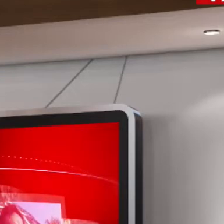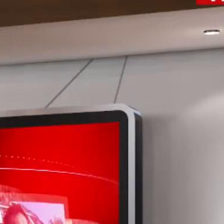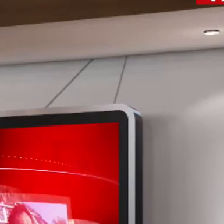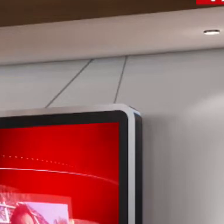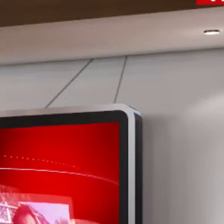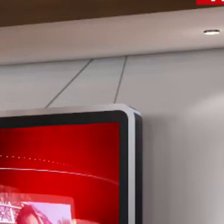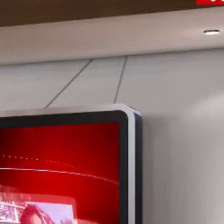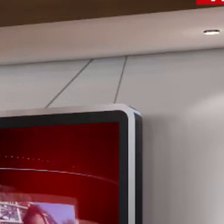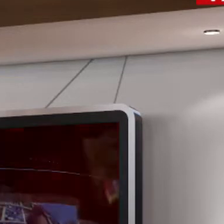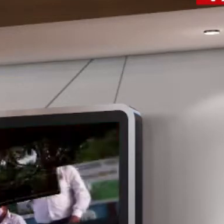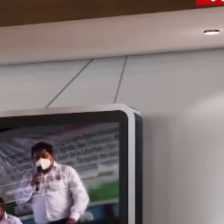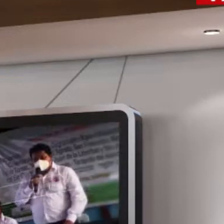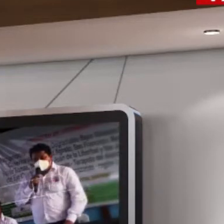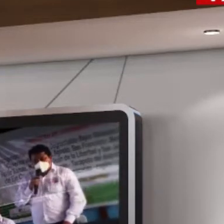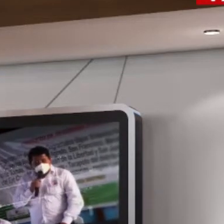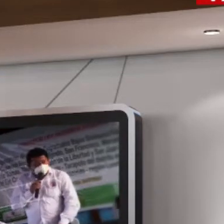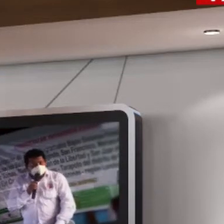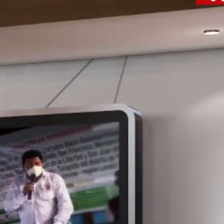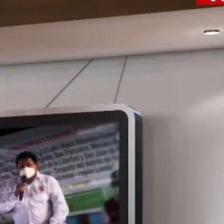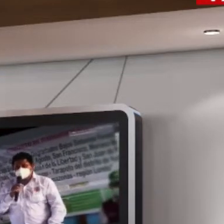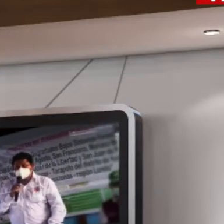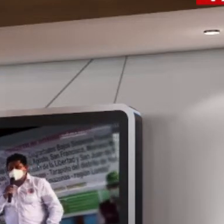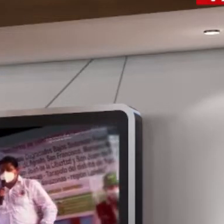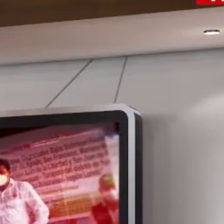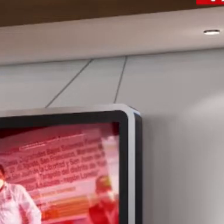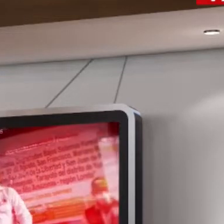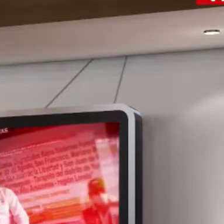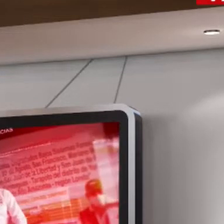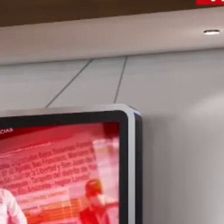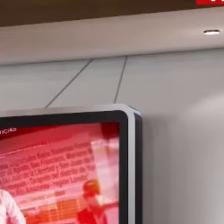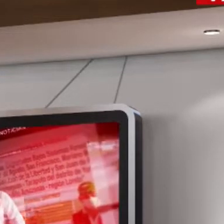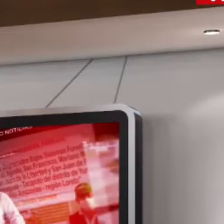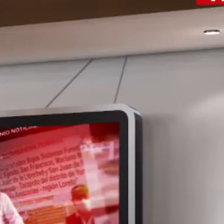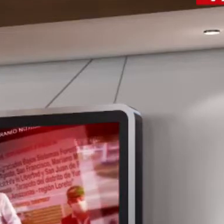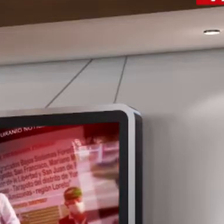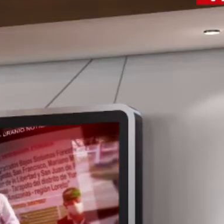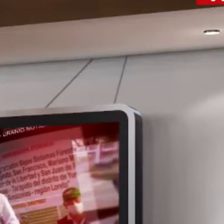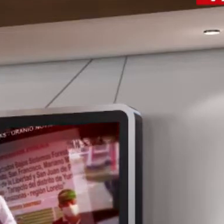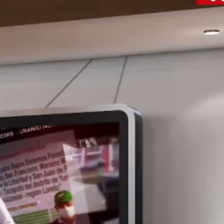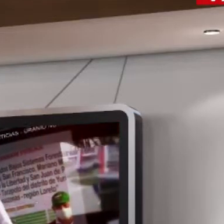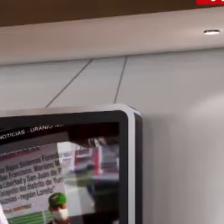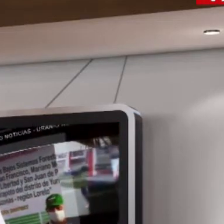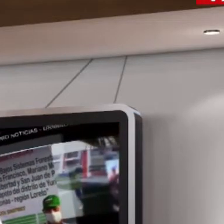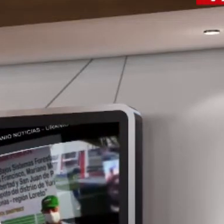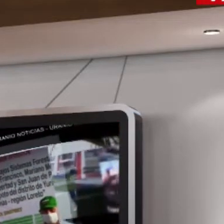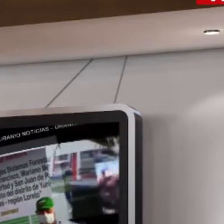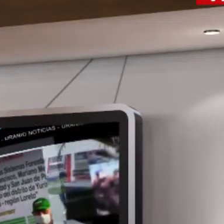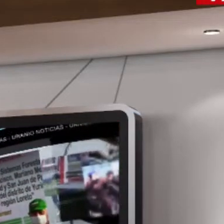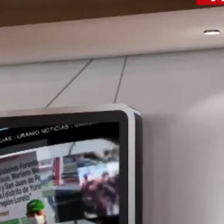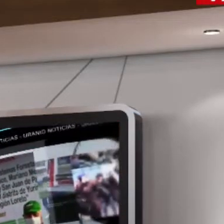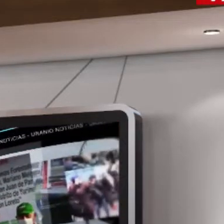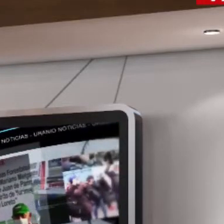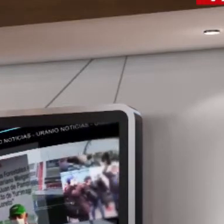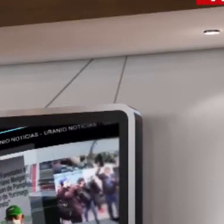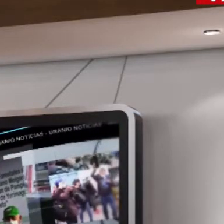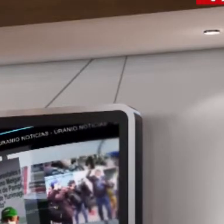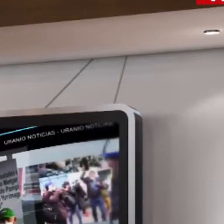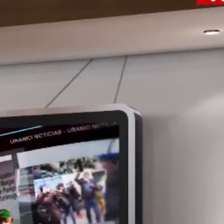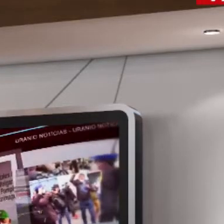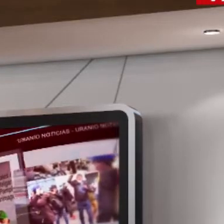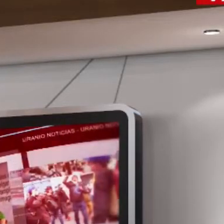se ha revertido a favor del Estado más o menos 6 predios, y ahí en esos predios están asentados hoy día asentamientos